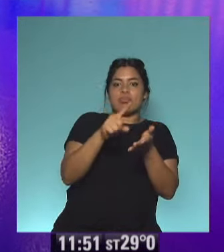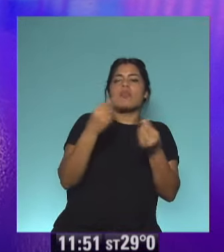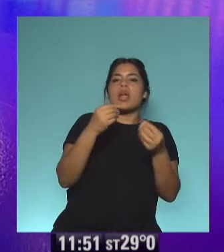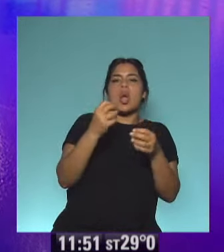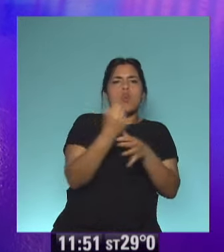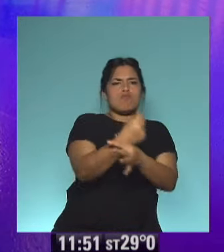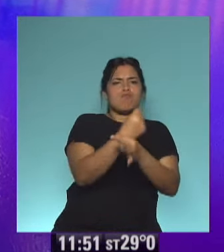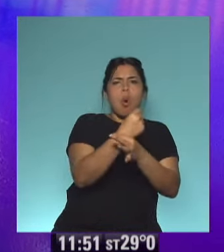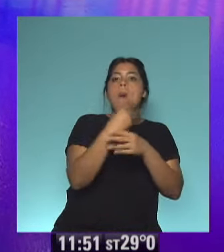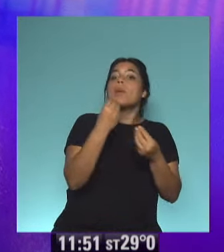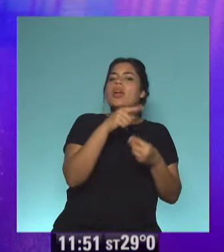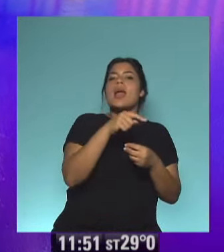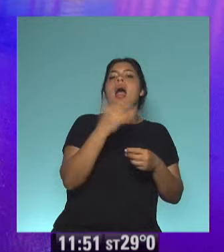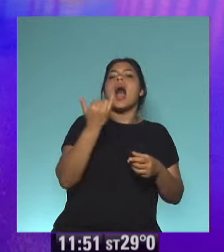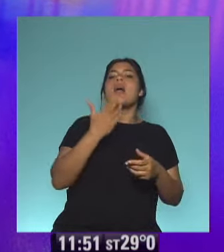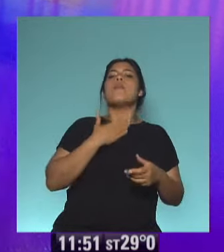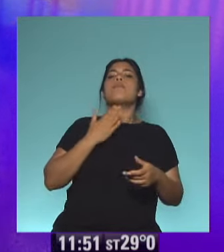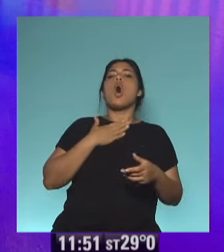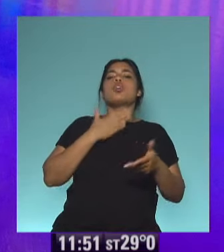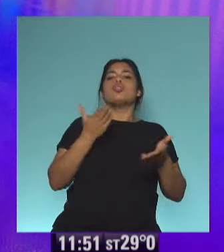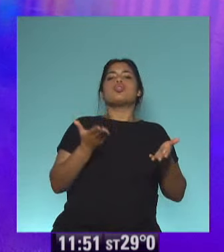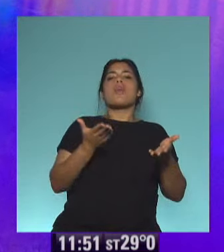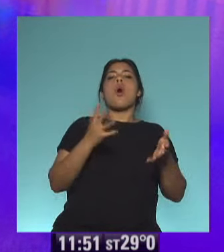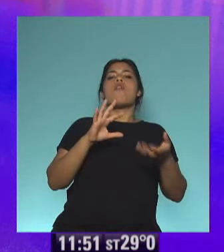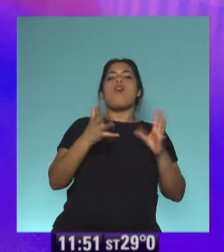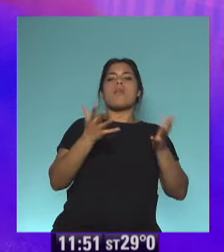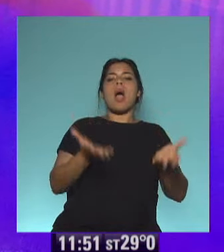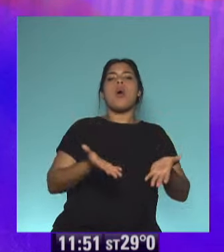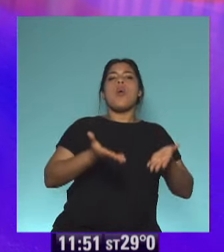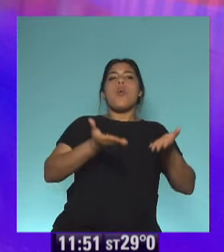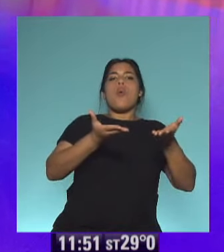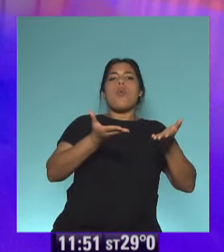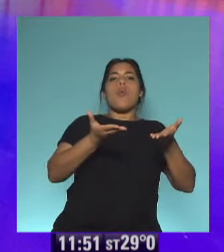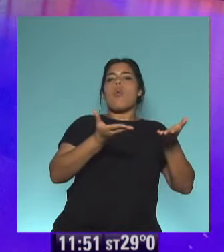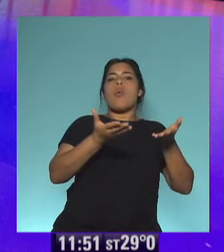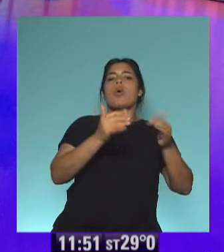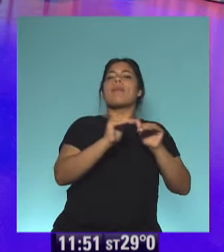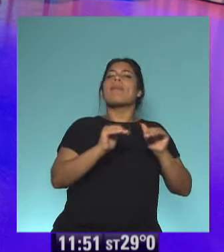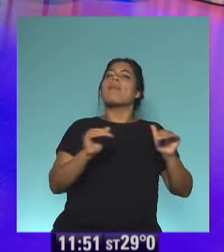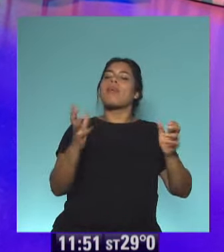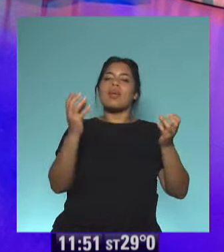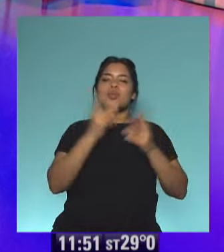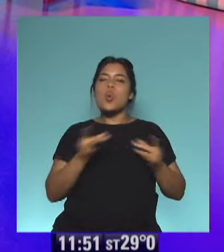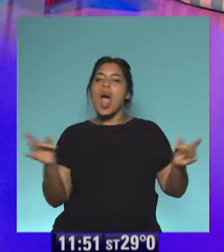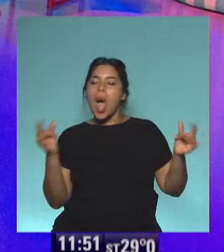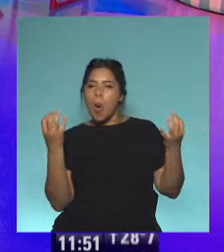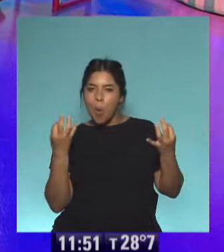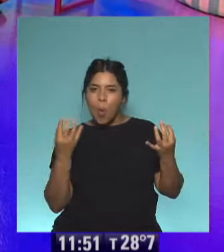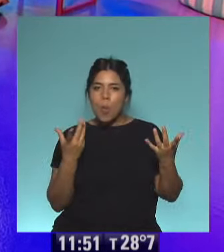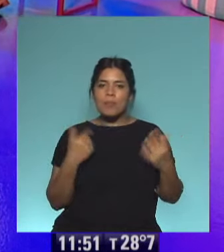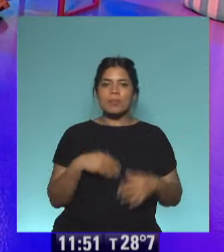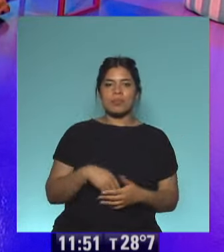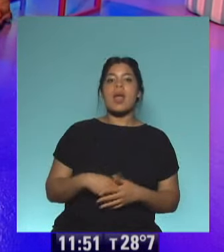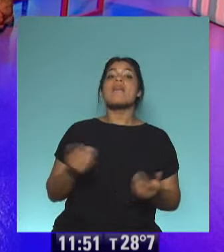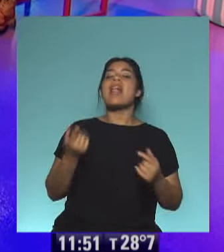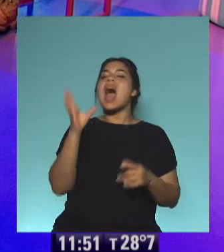que es armonizar sus voces de una manera muy experimental y muy increíble. Maravillosos. El Dúo Salteño, Chacho Echenique es el autor de esta canción.